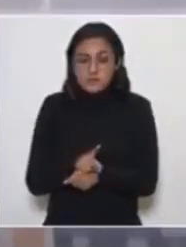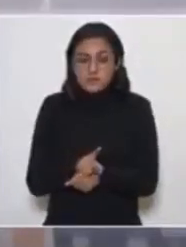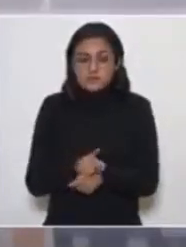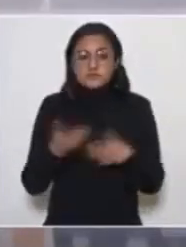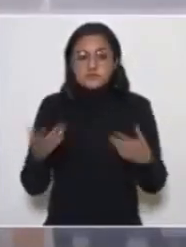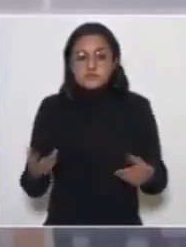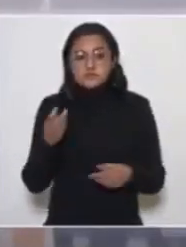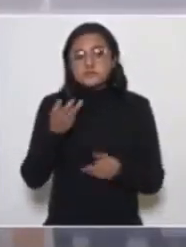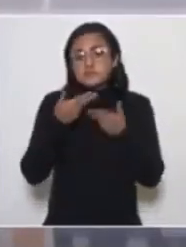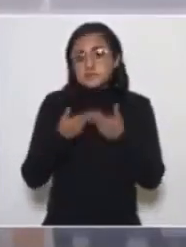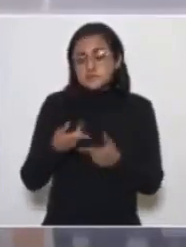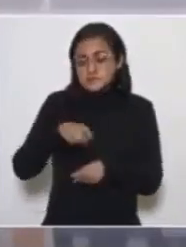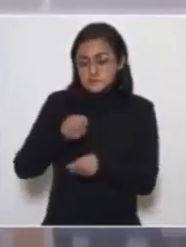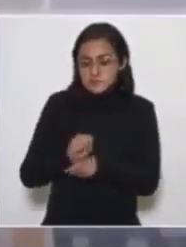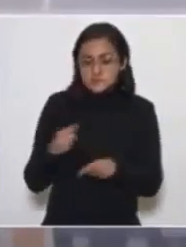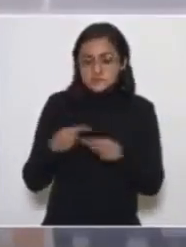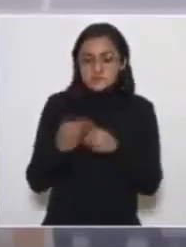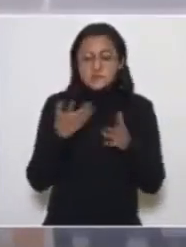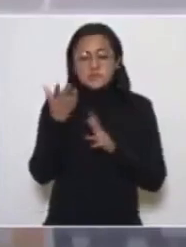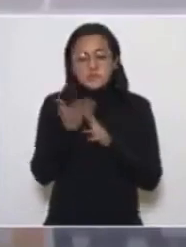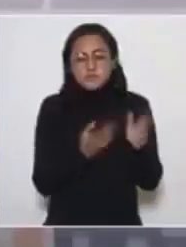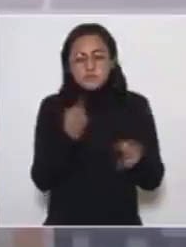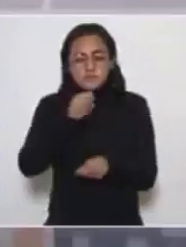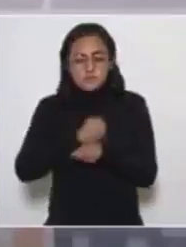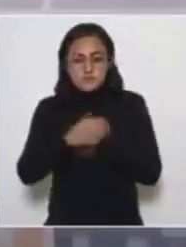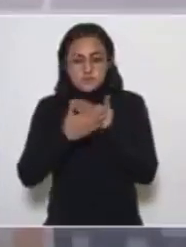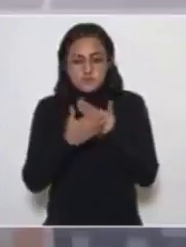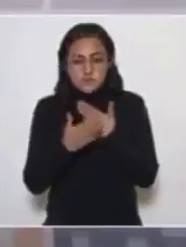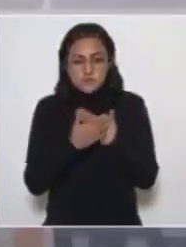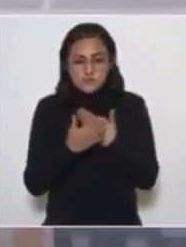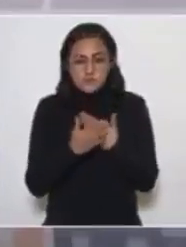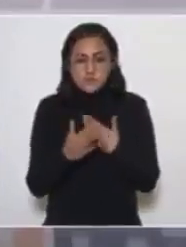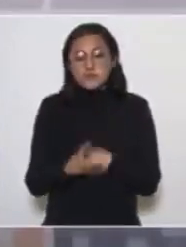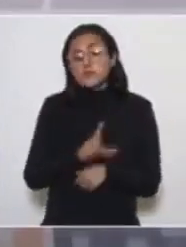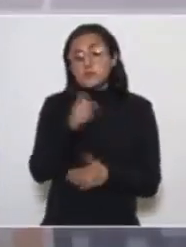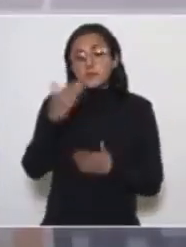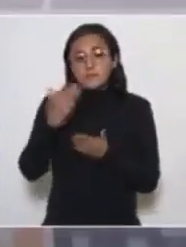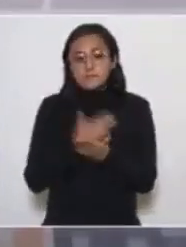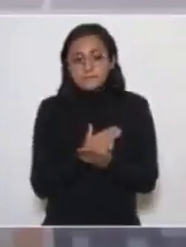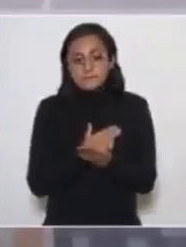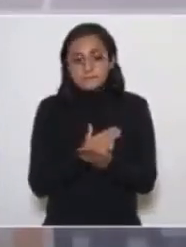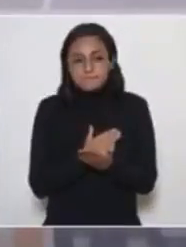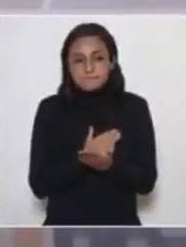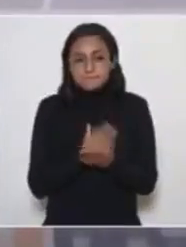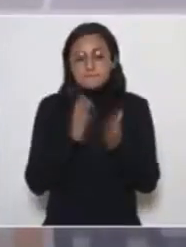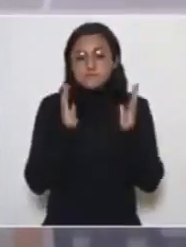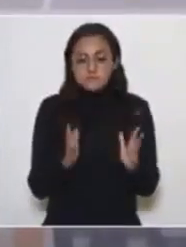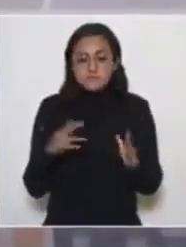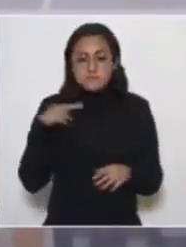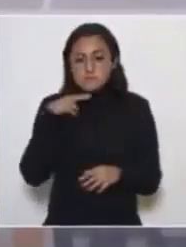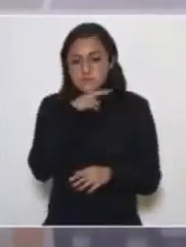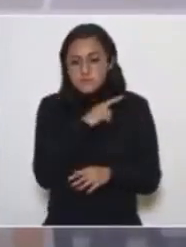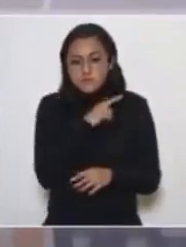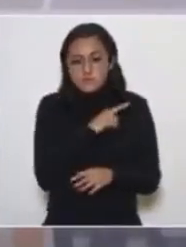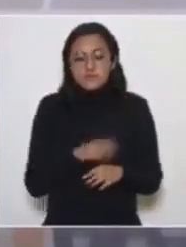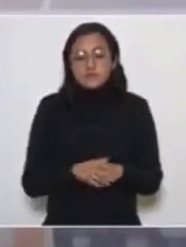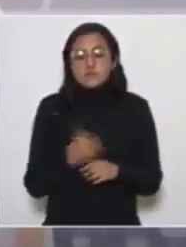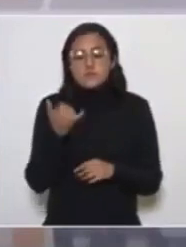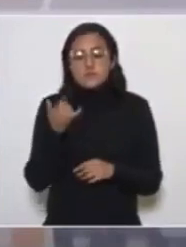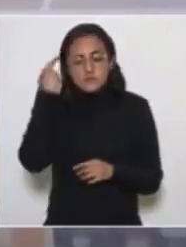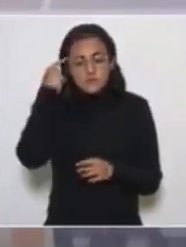que resta de esta semana y mediados de la otra semana. Posteriormente disminuirá ya de forma sostenida